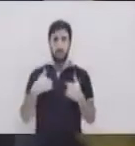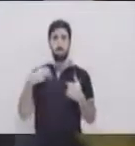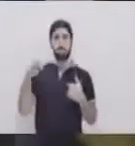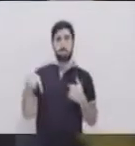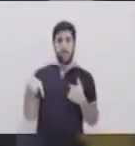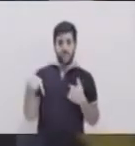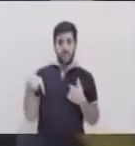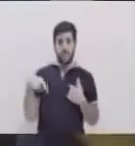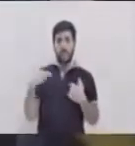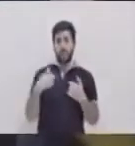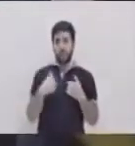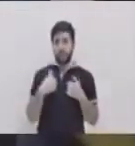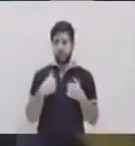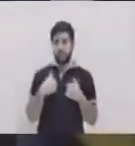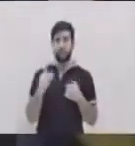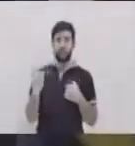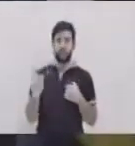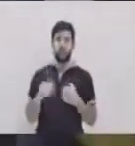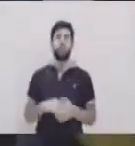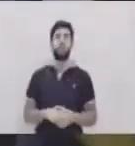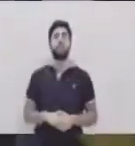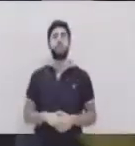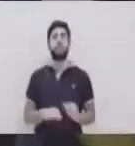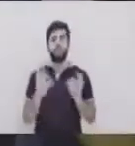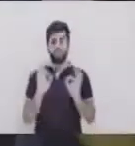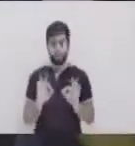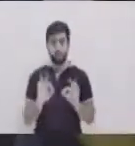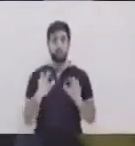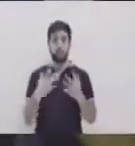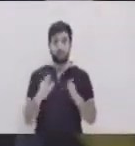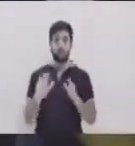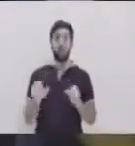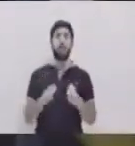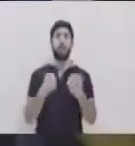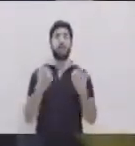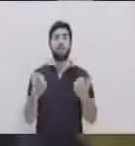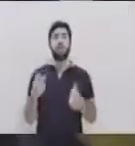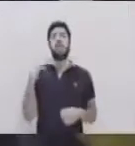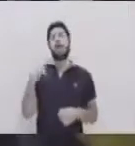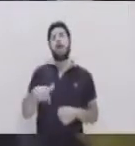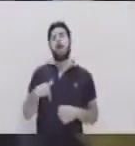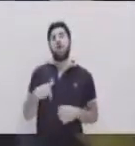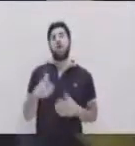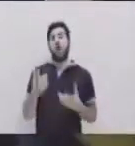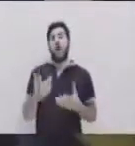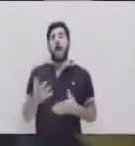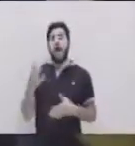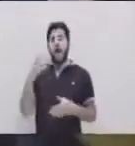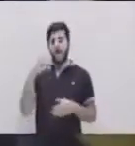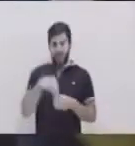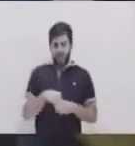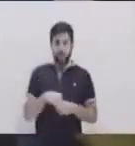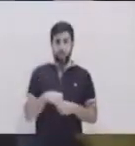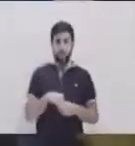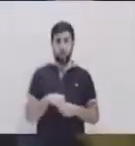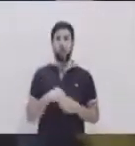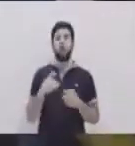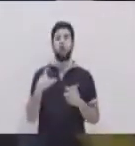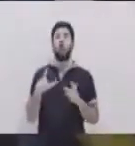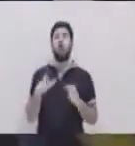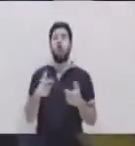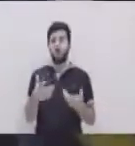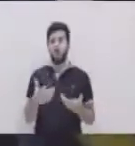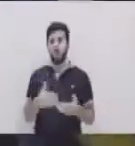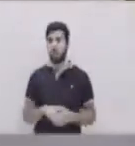consonante. P. Muy bien. Bueno, entonces vamos con el intercostal. ¿Cuál será